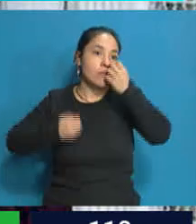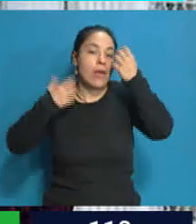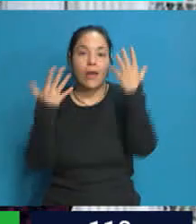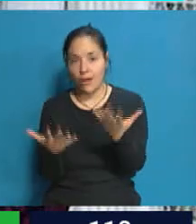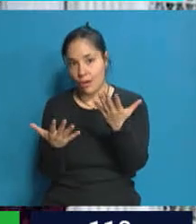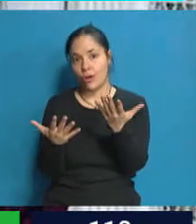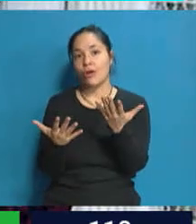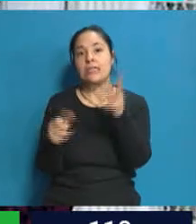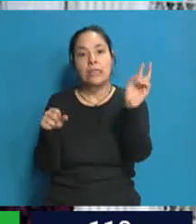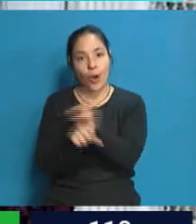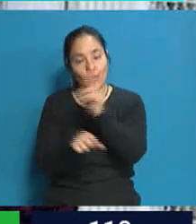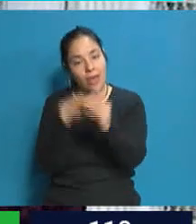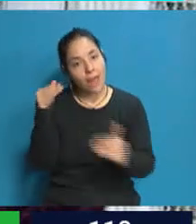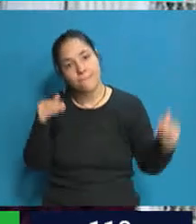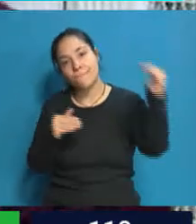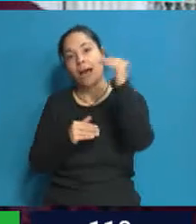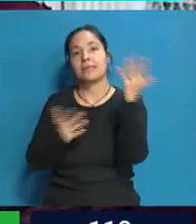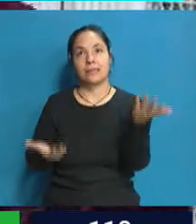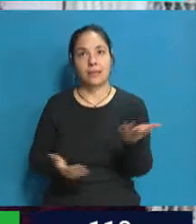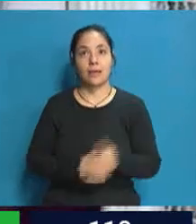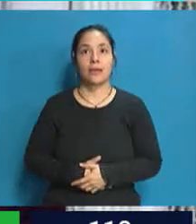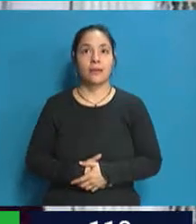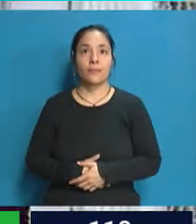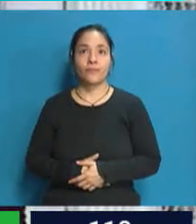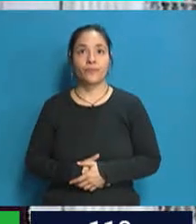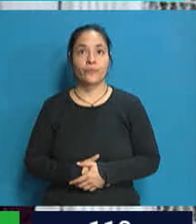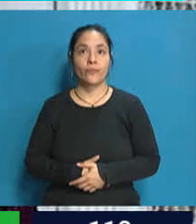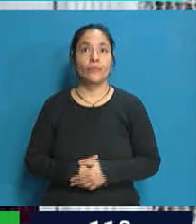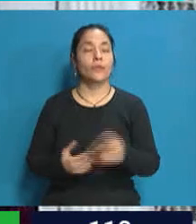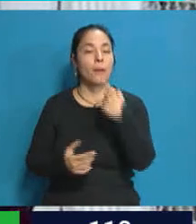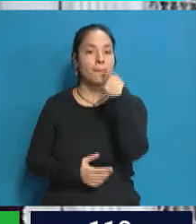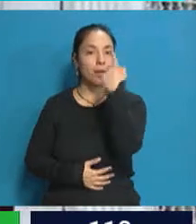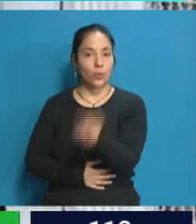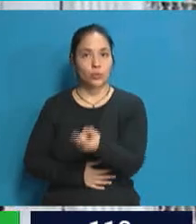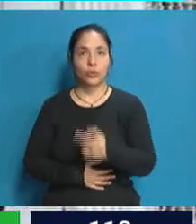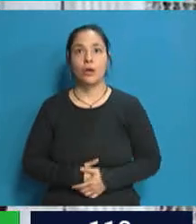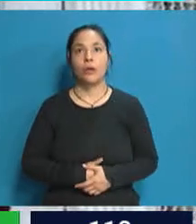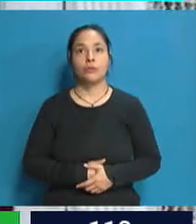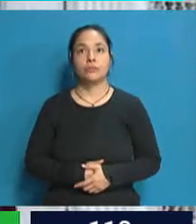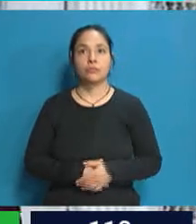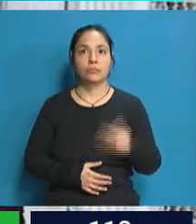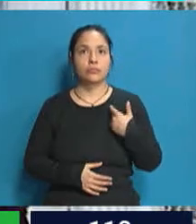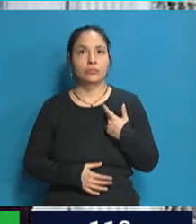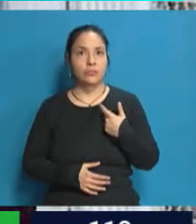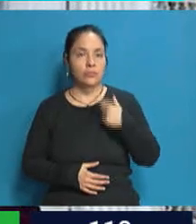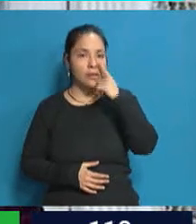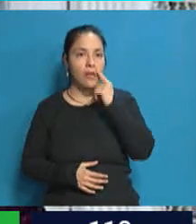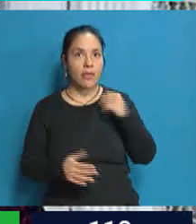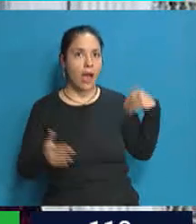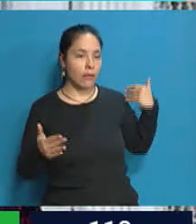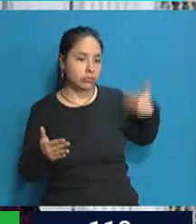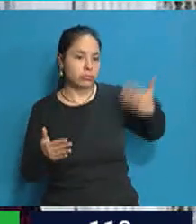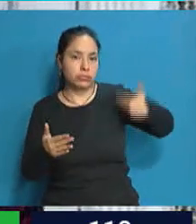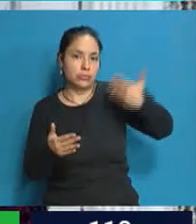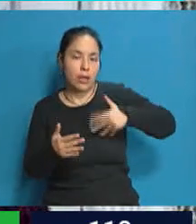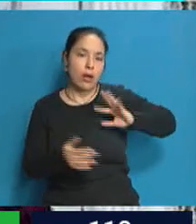que haya más seguridad. Ricardo, le consulto, ¿no? Bueno, varios hechos durante estos días, me comentaba también